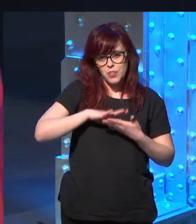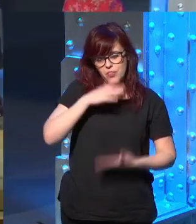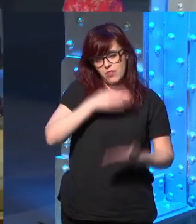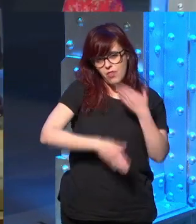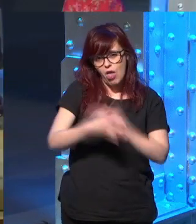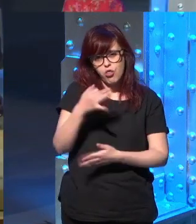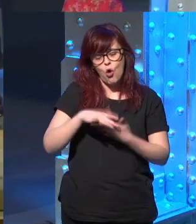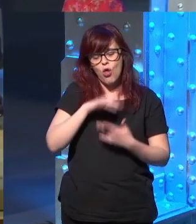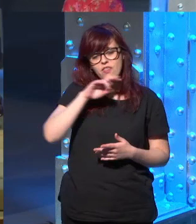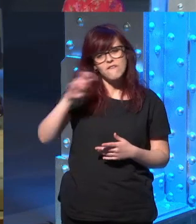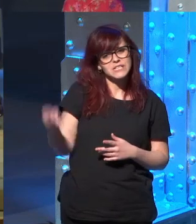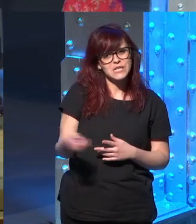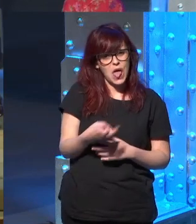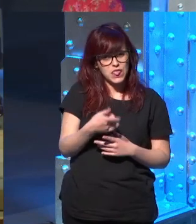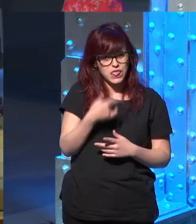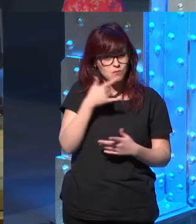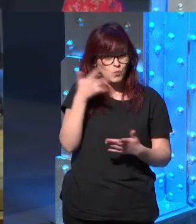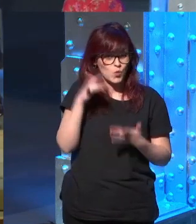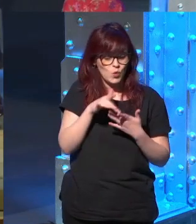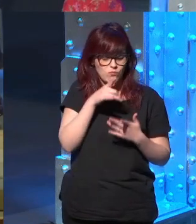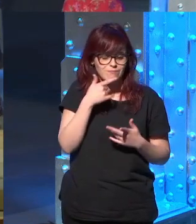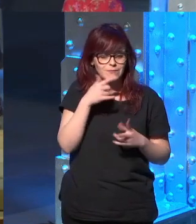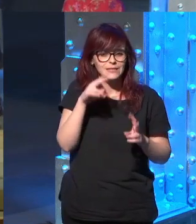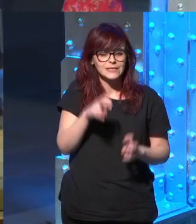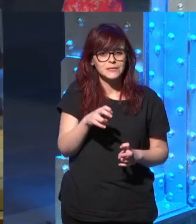pueden ser múltiples. Yo estuve dando clases